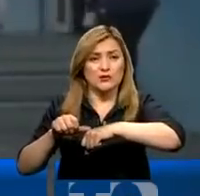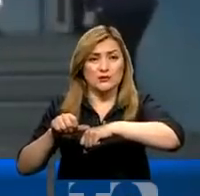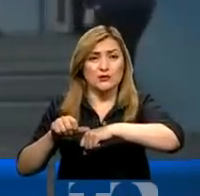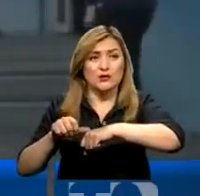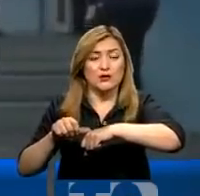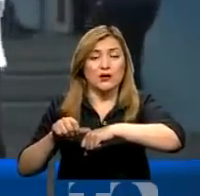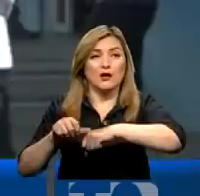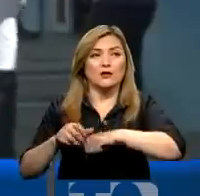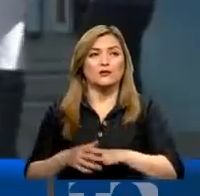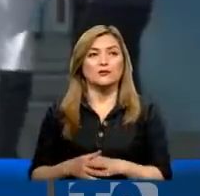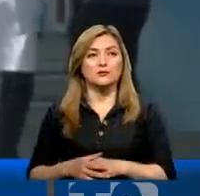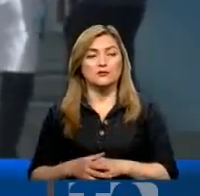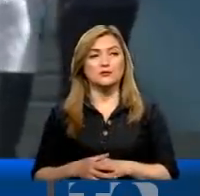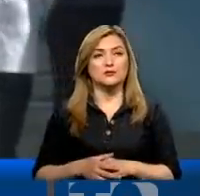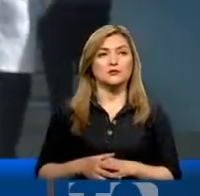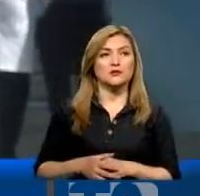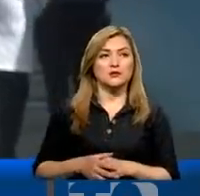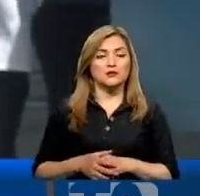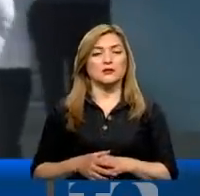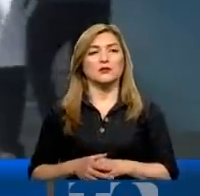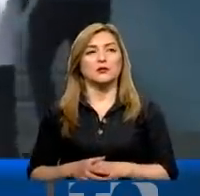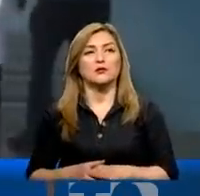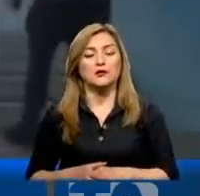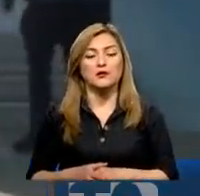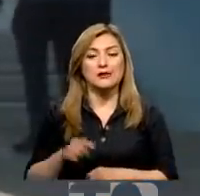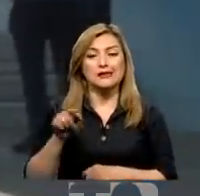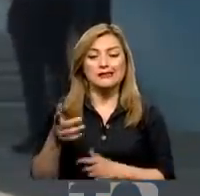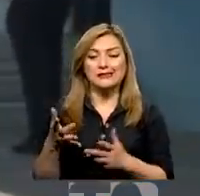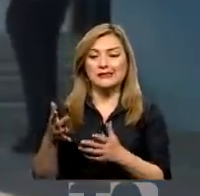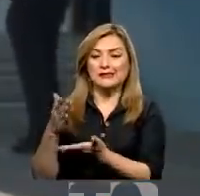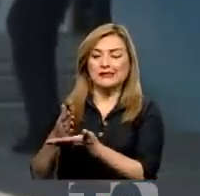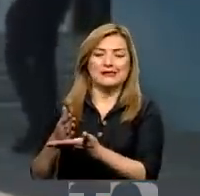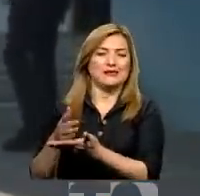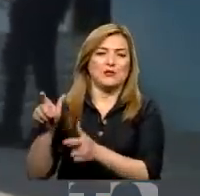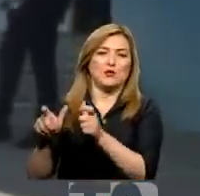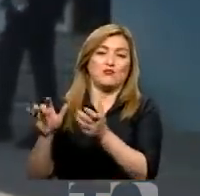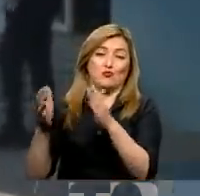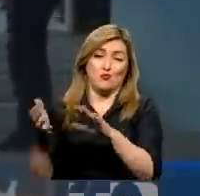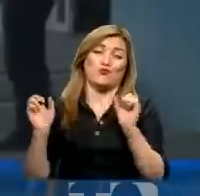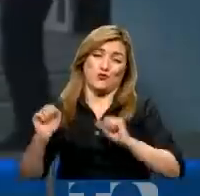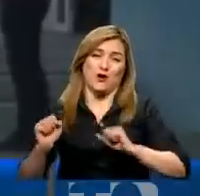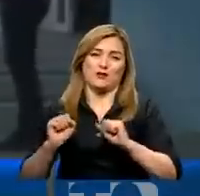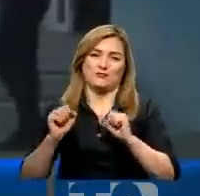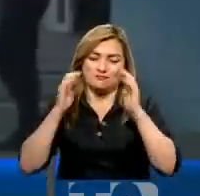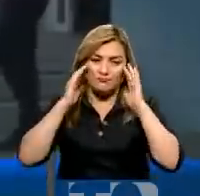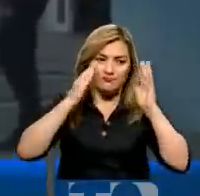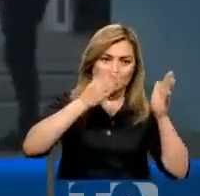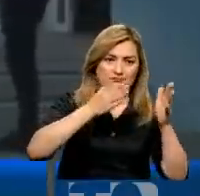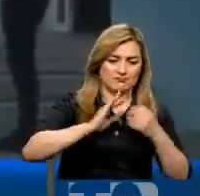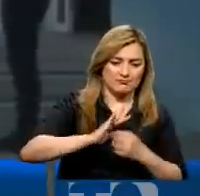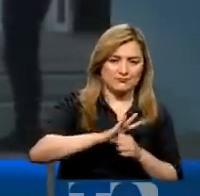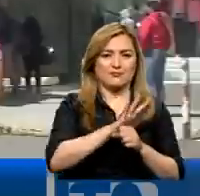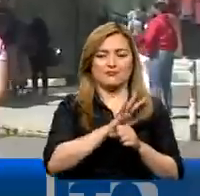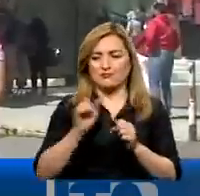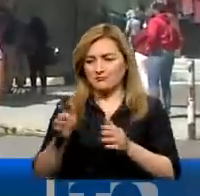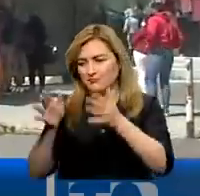hacerlo también vamos a tener víctimas secundarias, entonces nuestra mirada siempre será atender en la medida